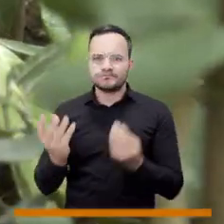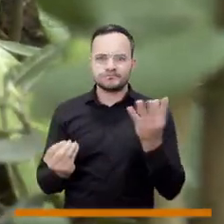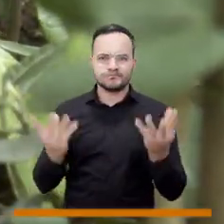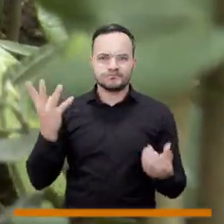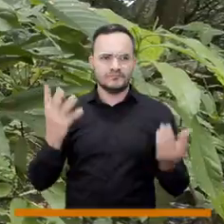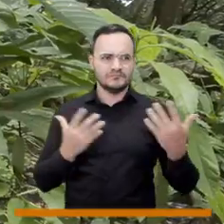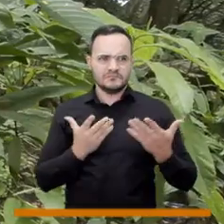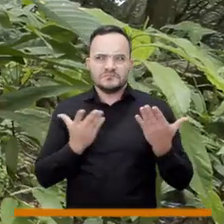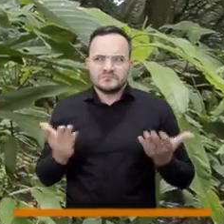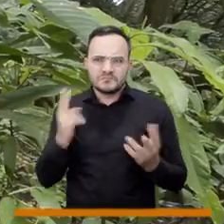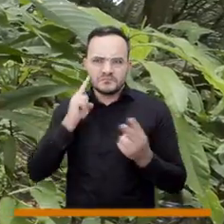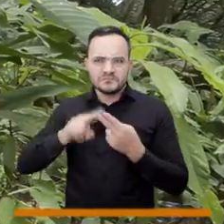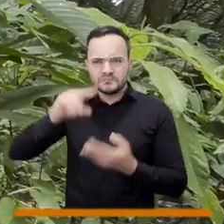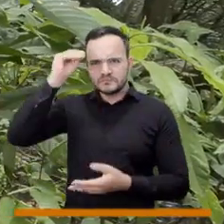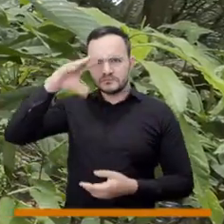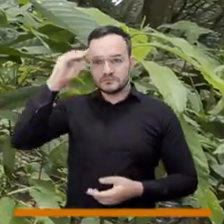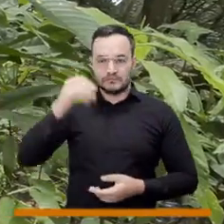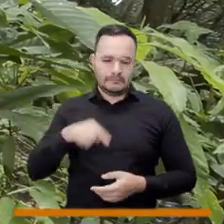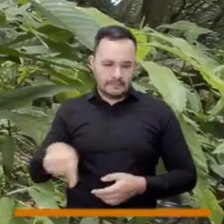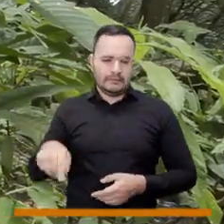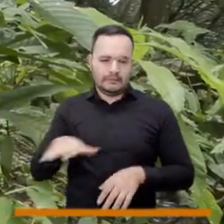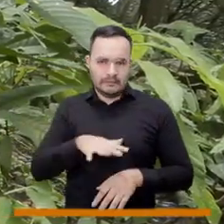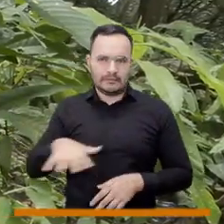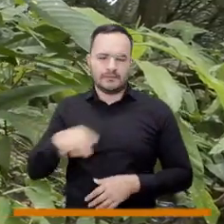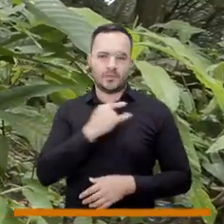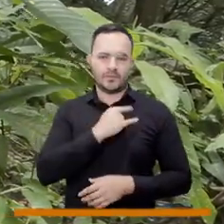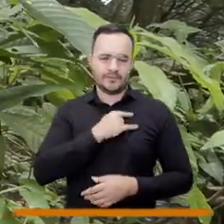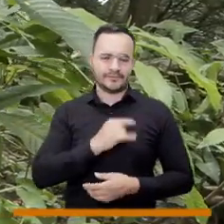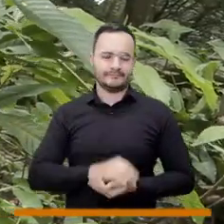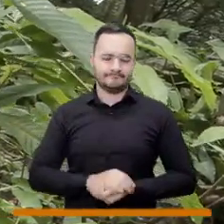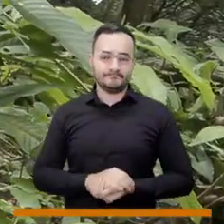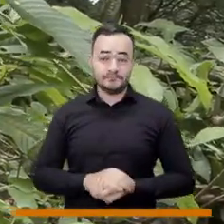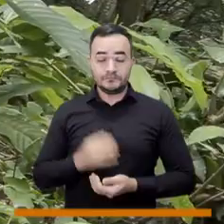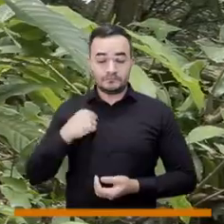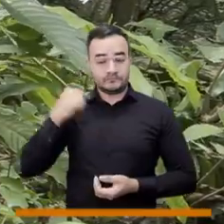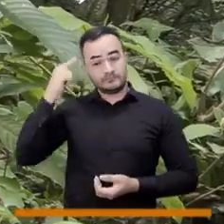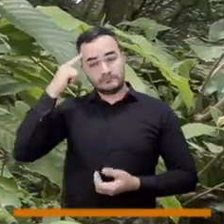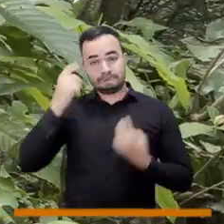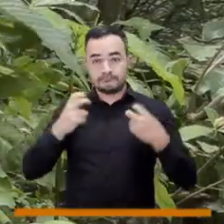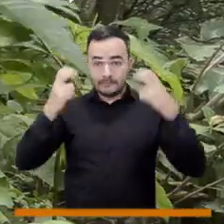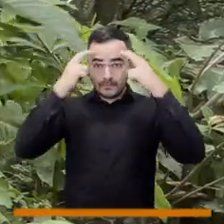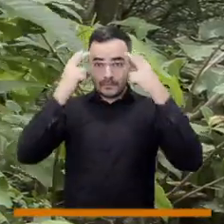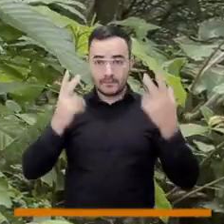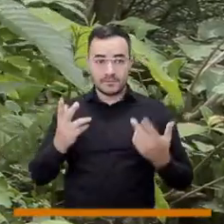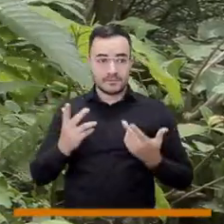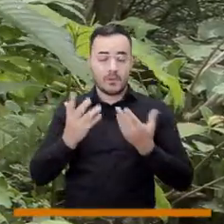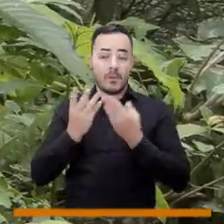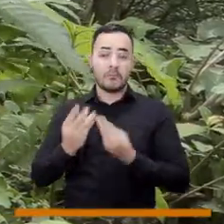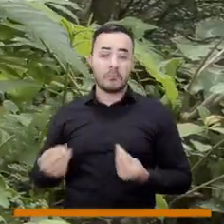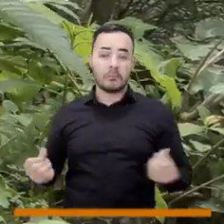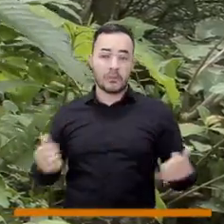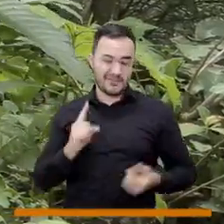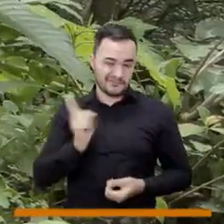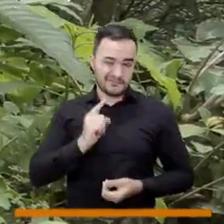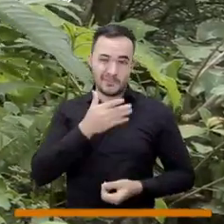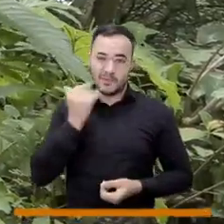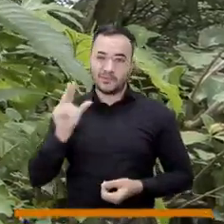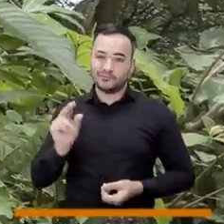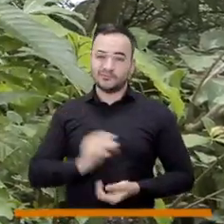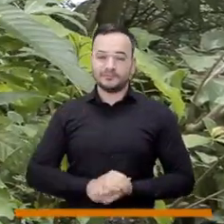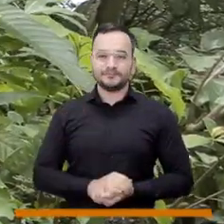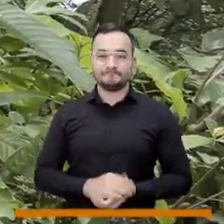germinaciones y todo esto es una universidad Porque hombre Yo creo que el conocimiento No debe de quedar